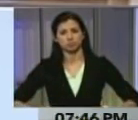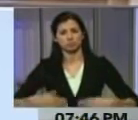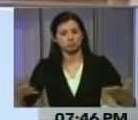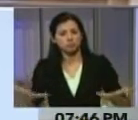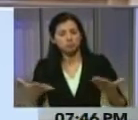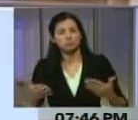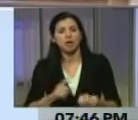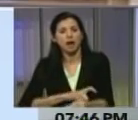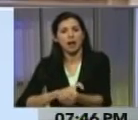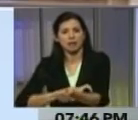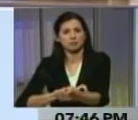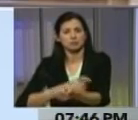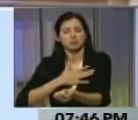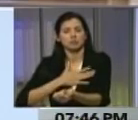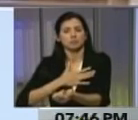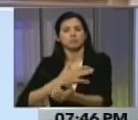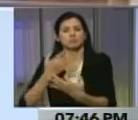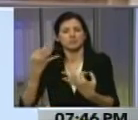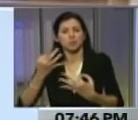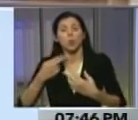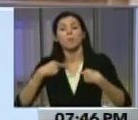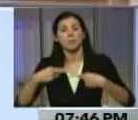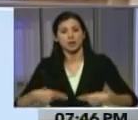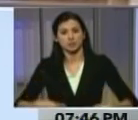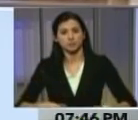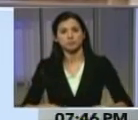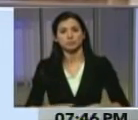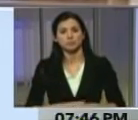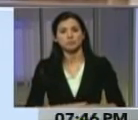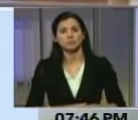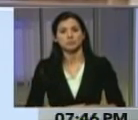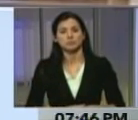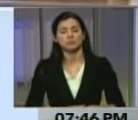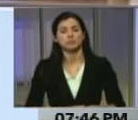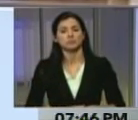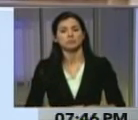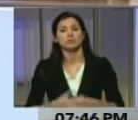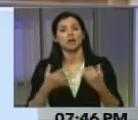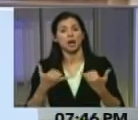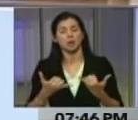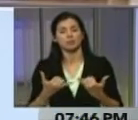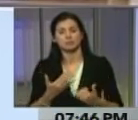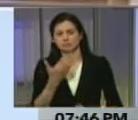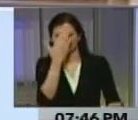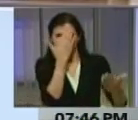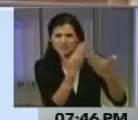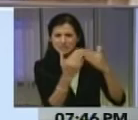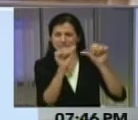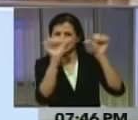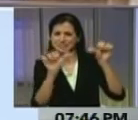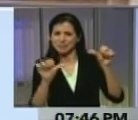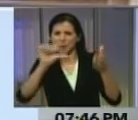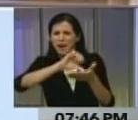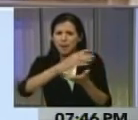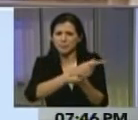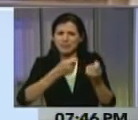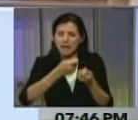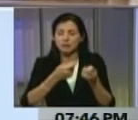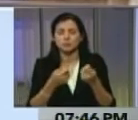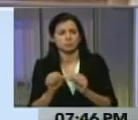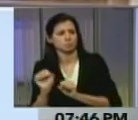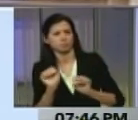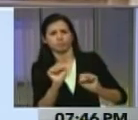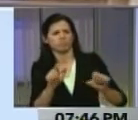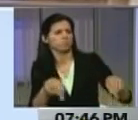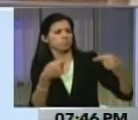nuestro carácter profundamente humano. Por eso es que estamos enfrentados al capitalismo, por eso estamos enfrentados